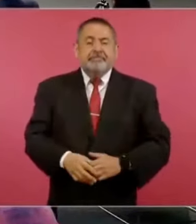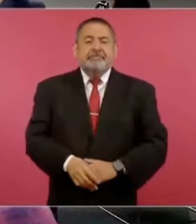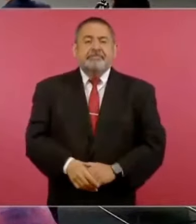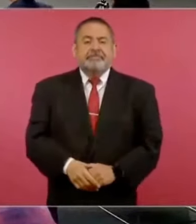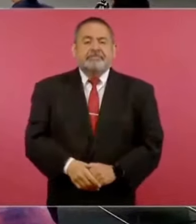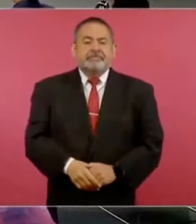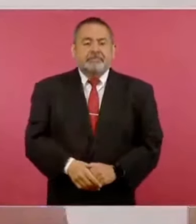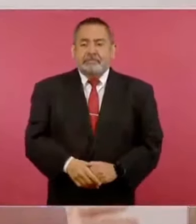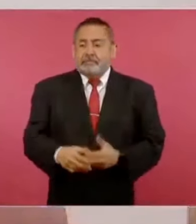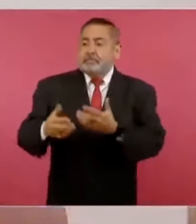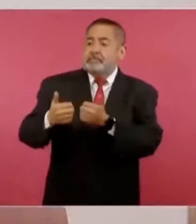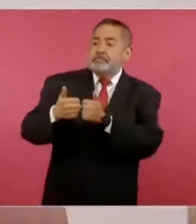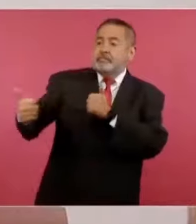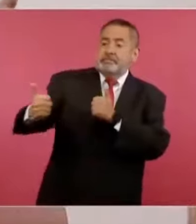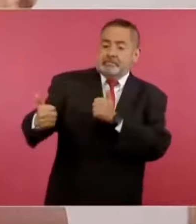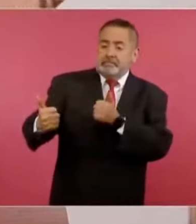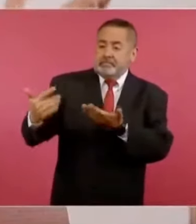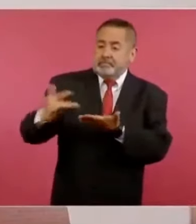Sí, se puede